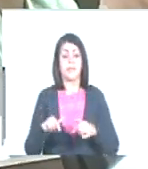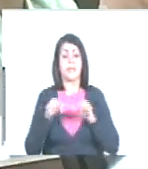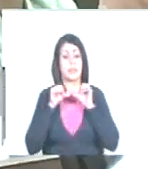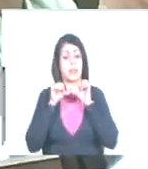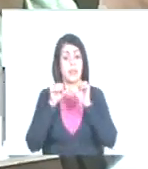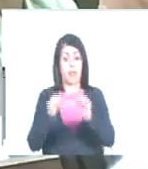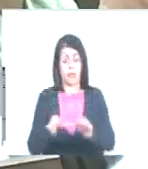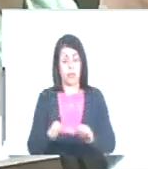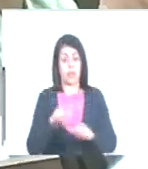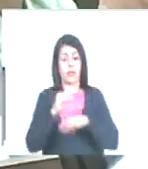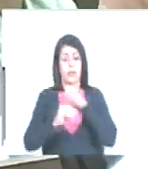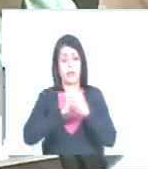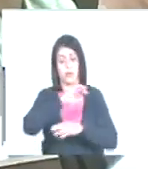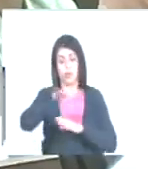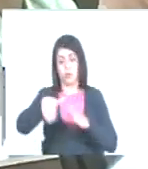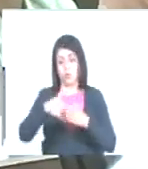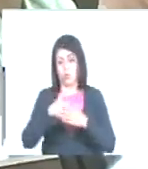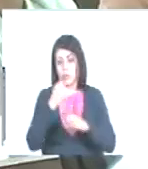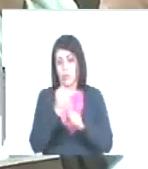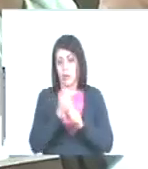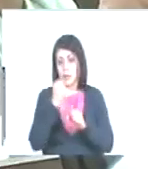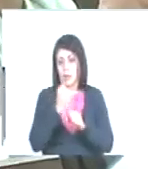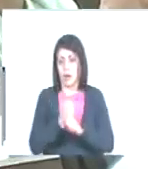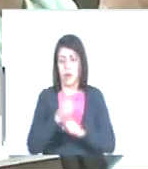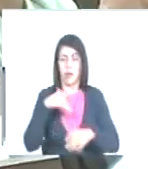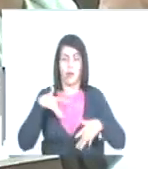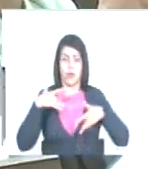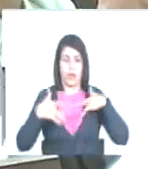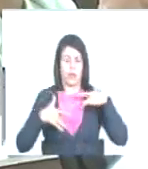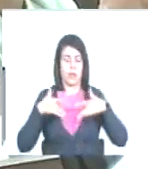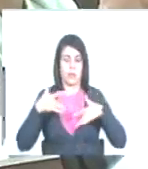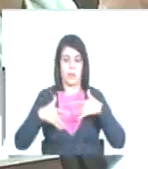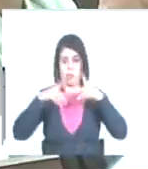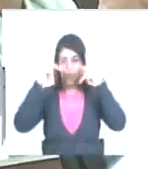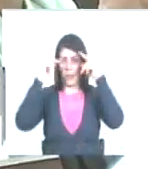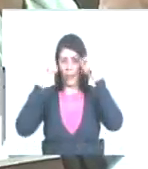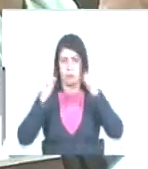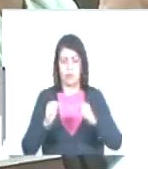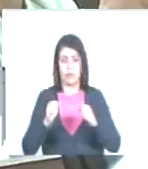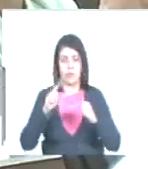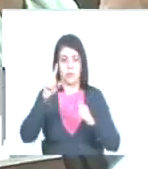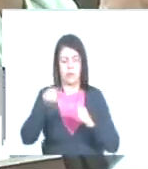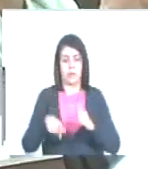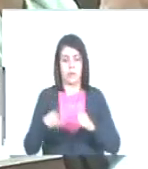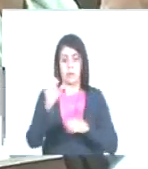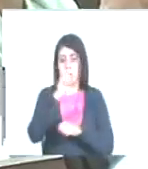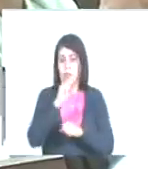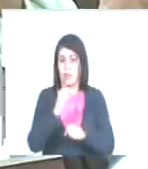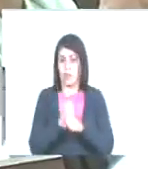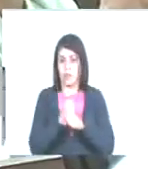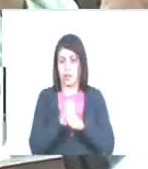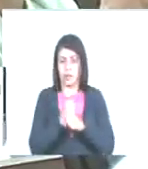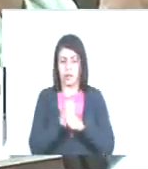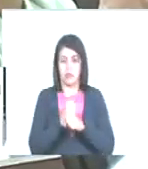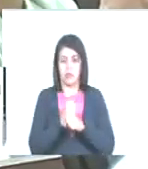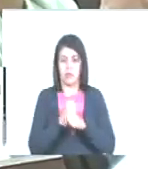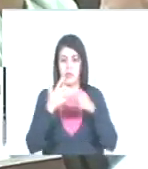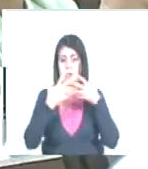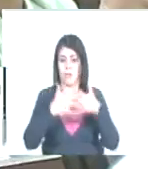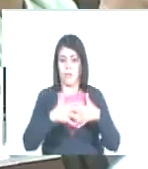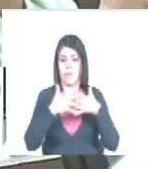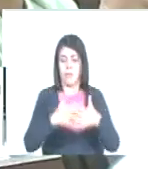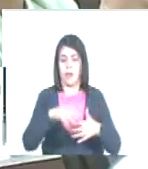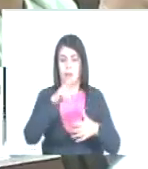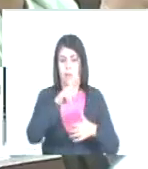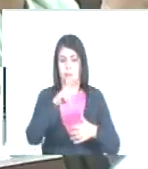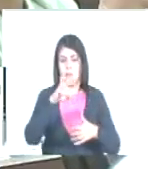se quedó y ejerció toda su actividad profesional y también sindical. Estuvo en la empresa